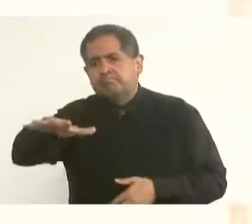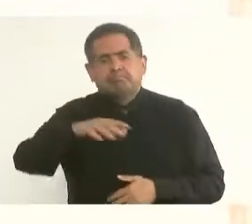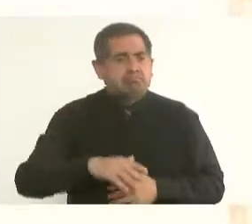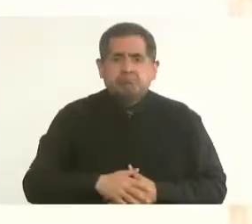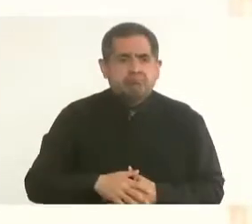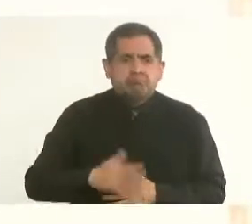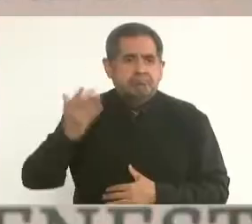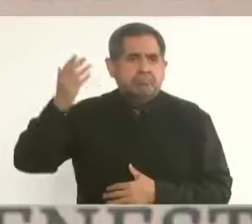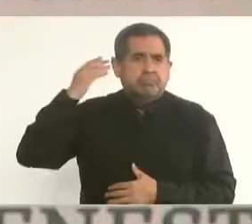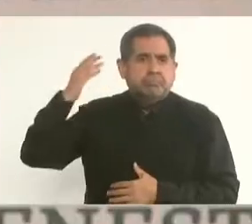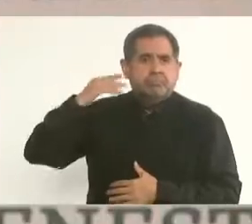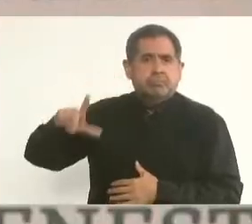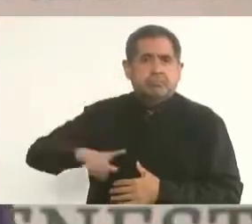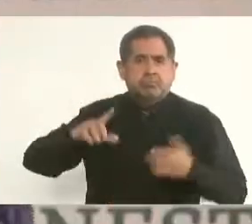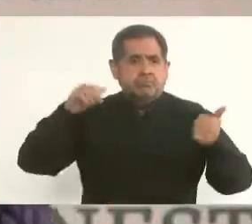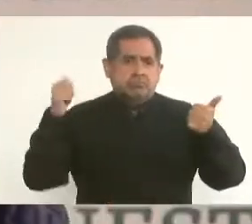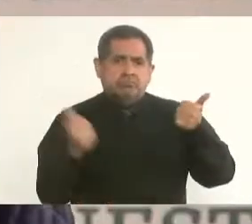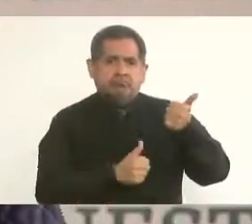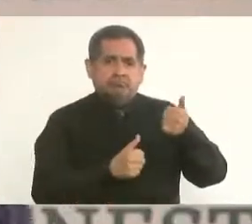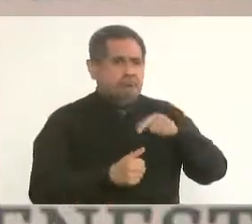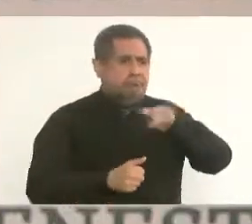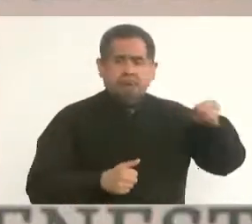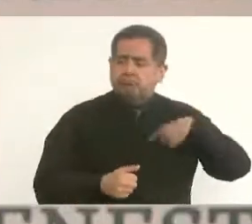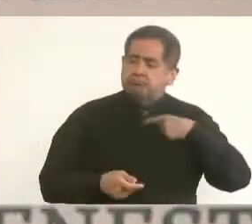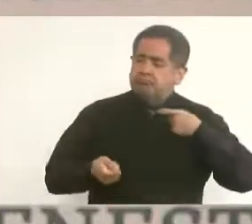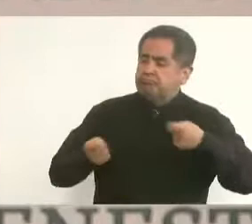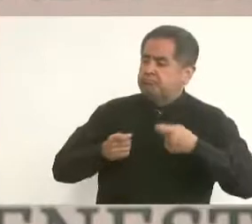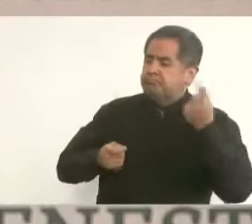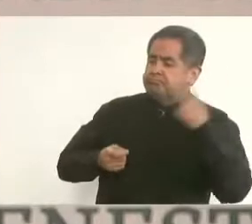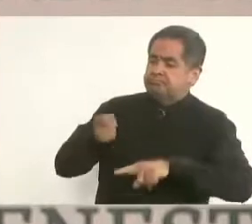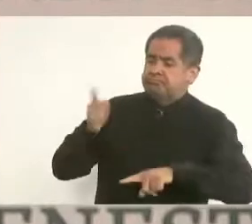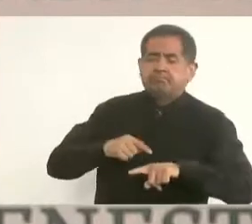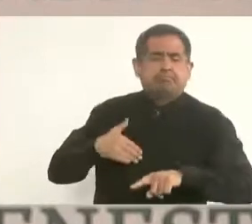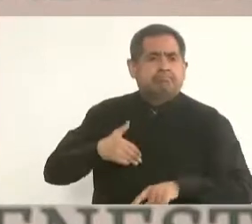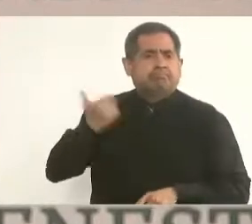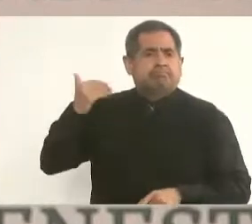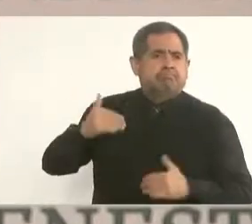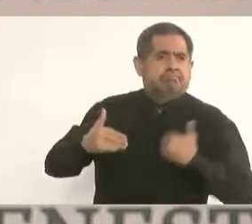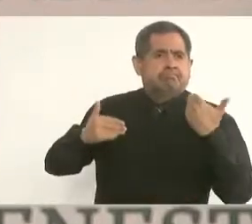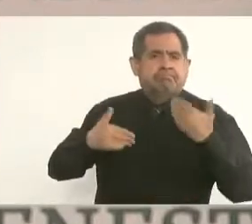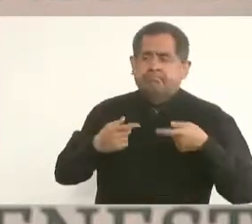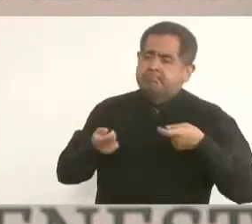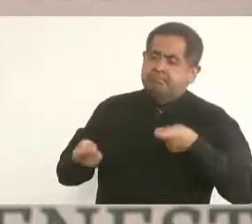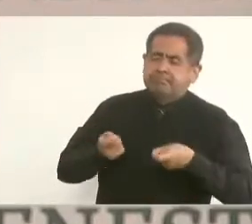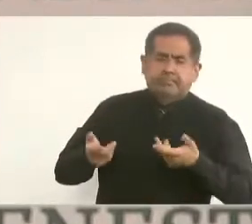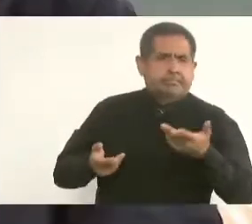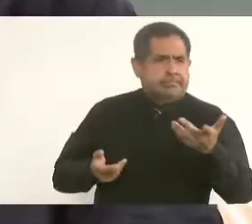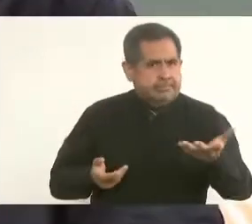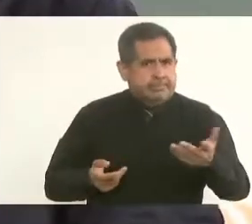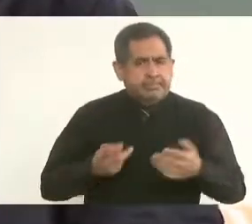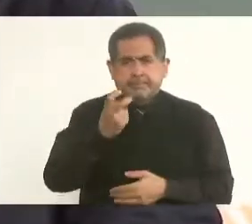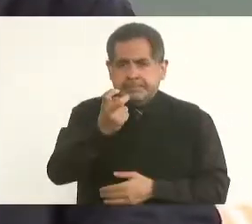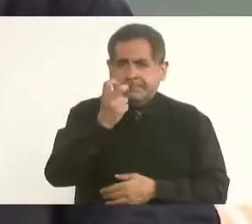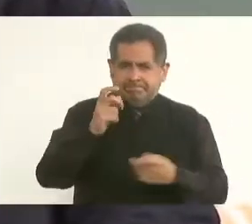subordinado a intereses creados. La transformación